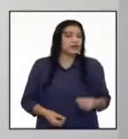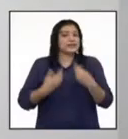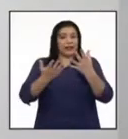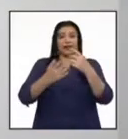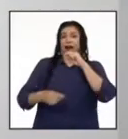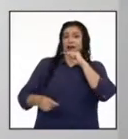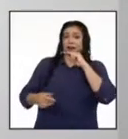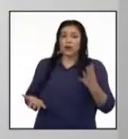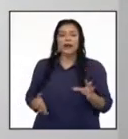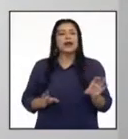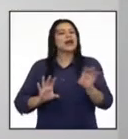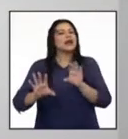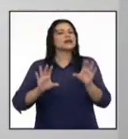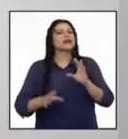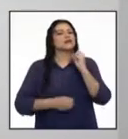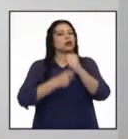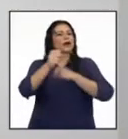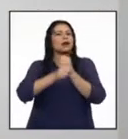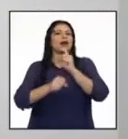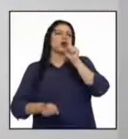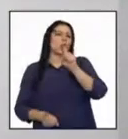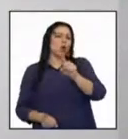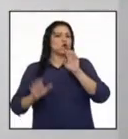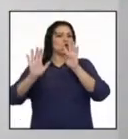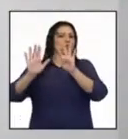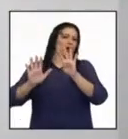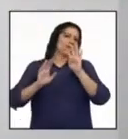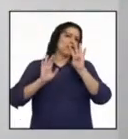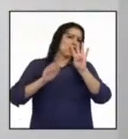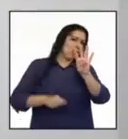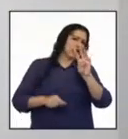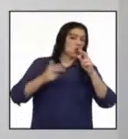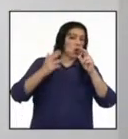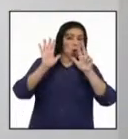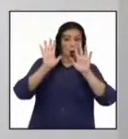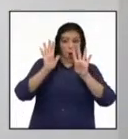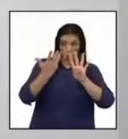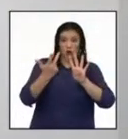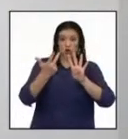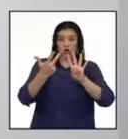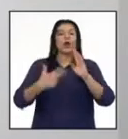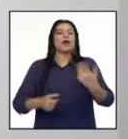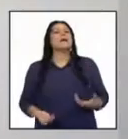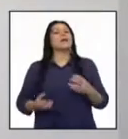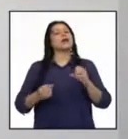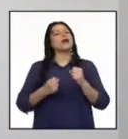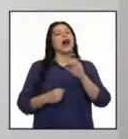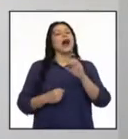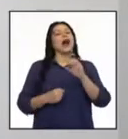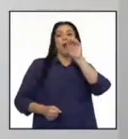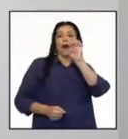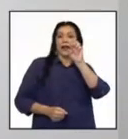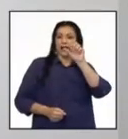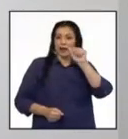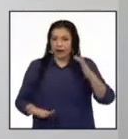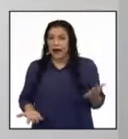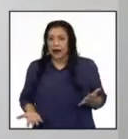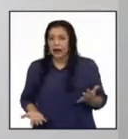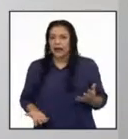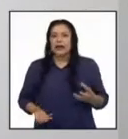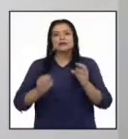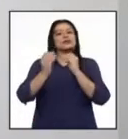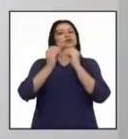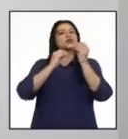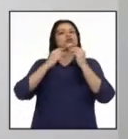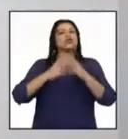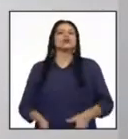Mujer, realizada en 1948 por la Organización de Estados Americanos, se